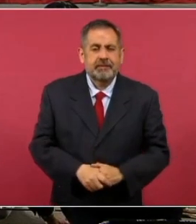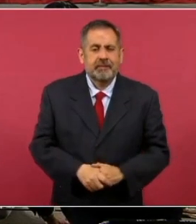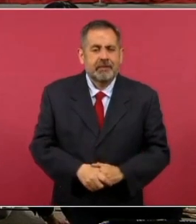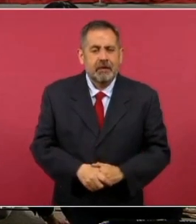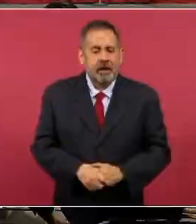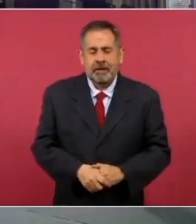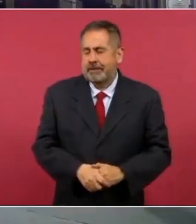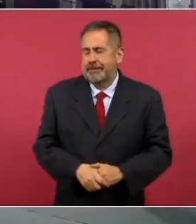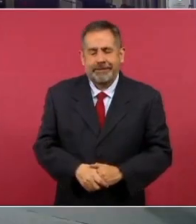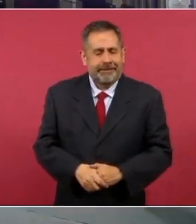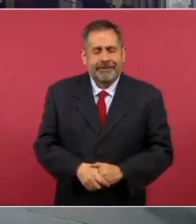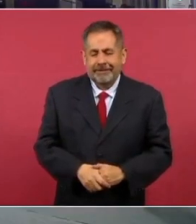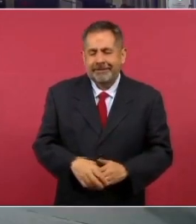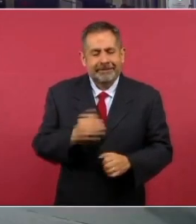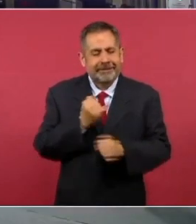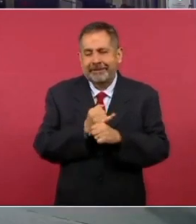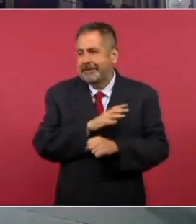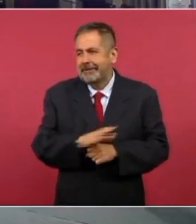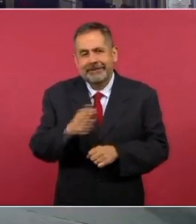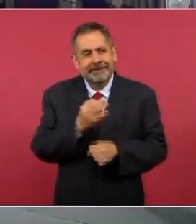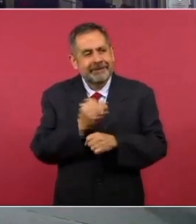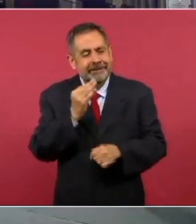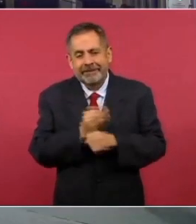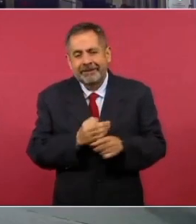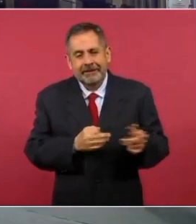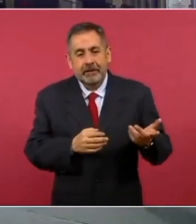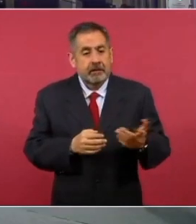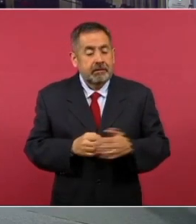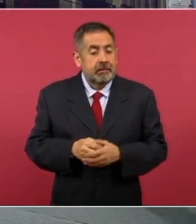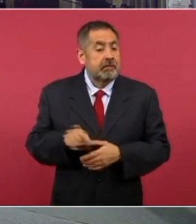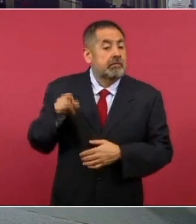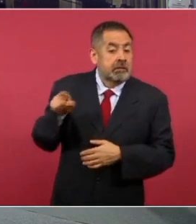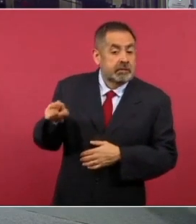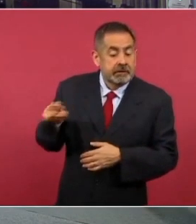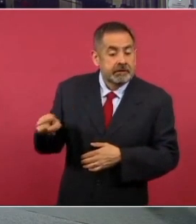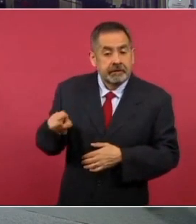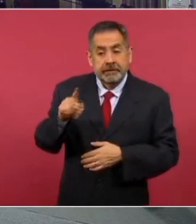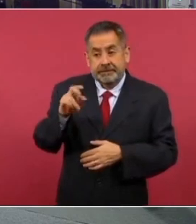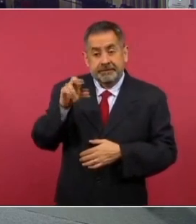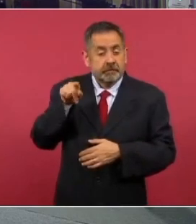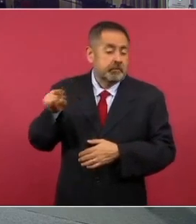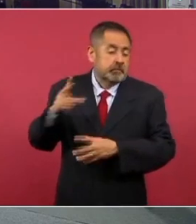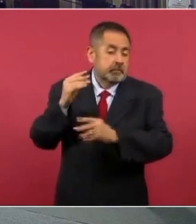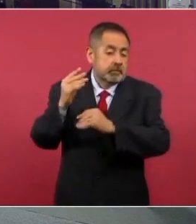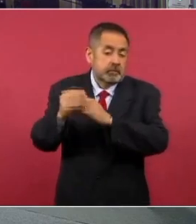Es increíble, ¿no? Porque él fue durante mucho tiempo